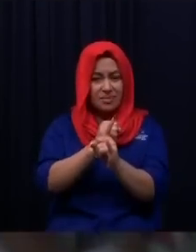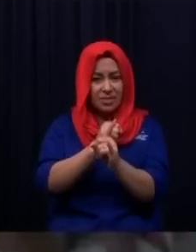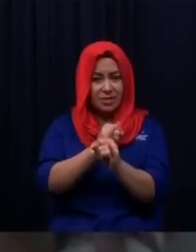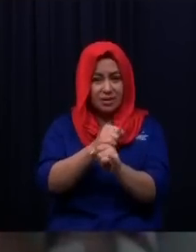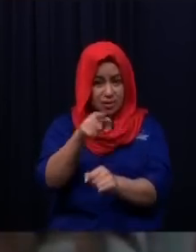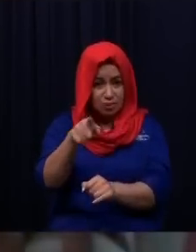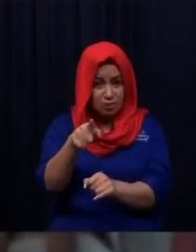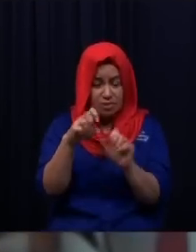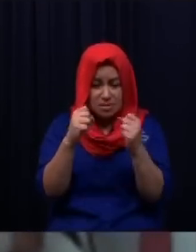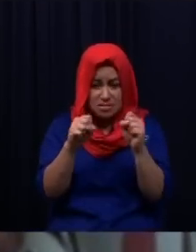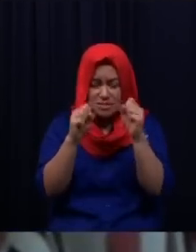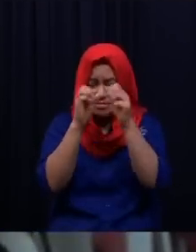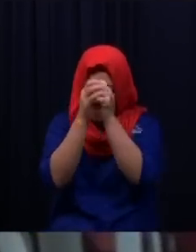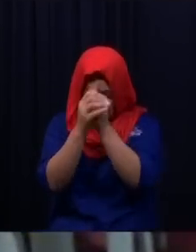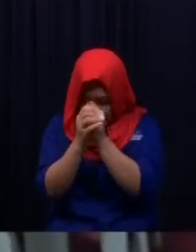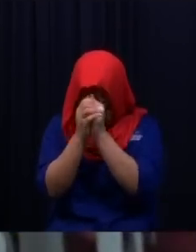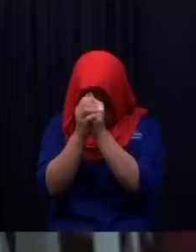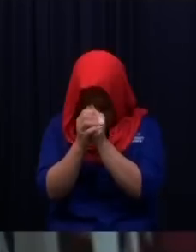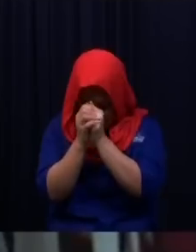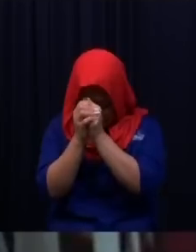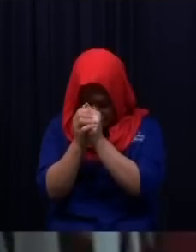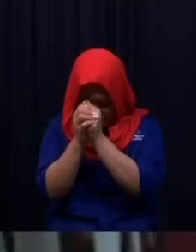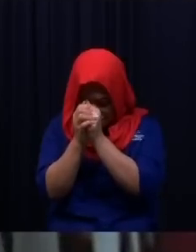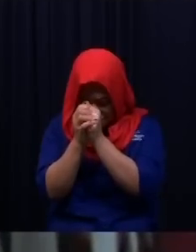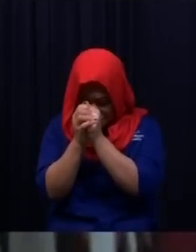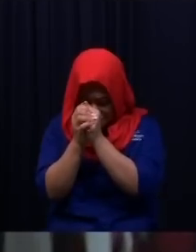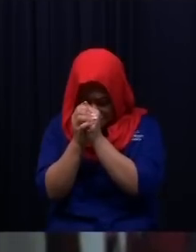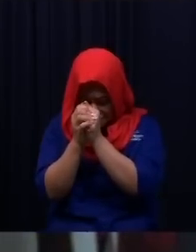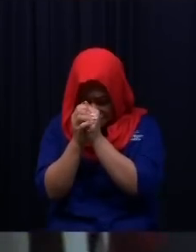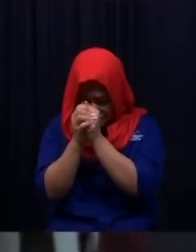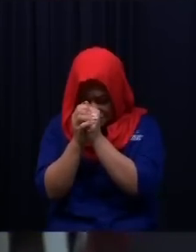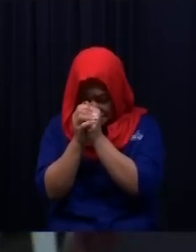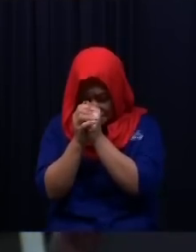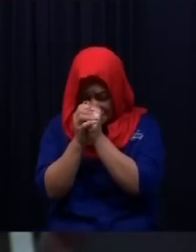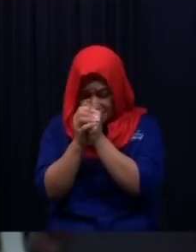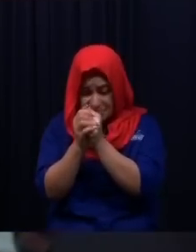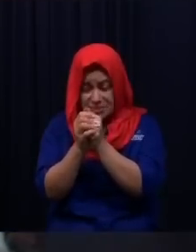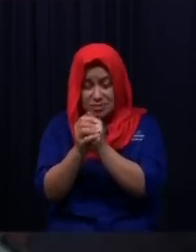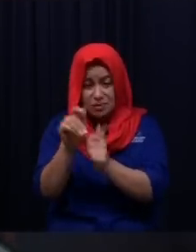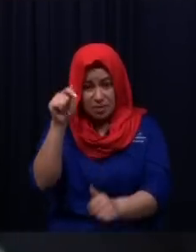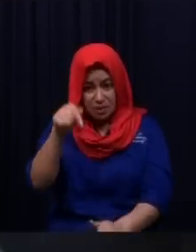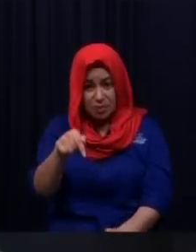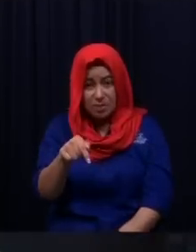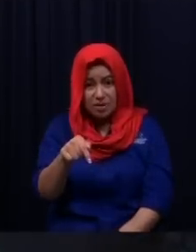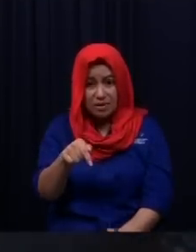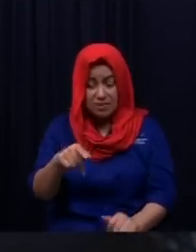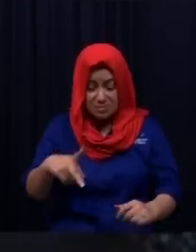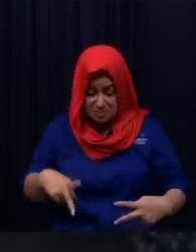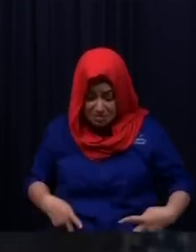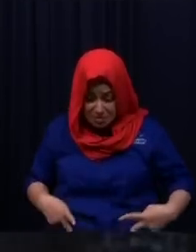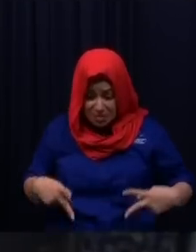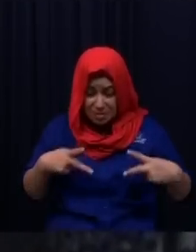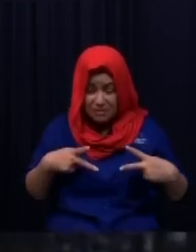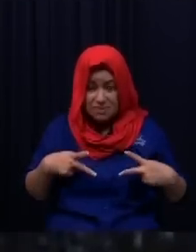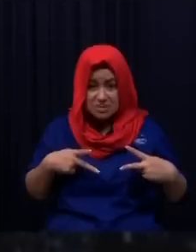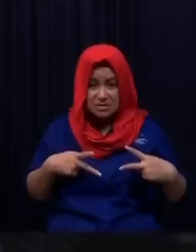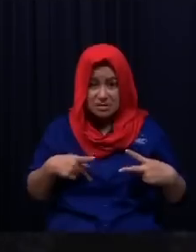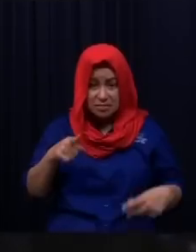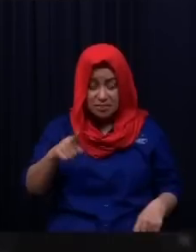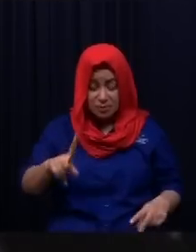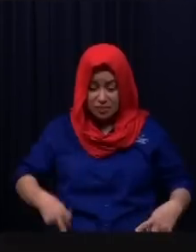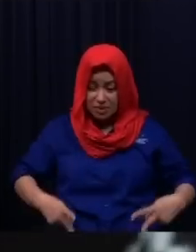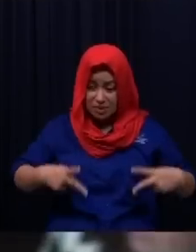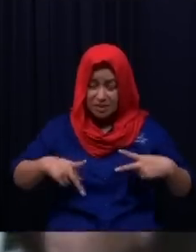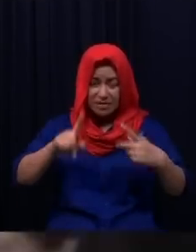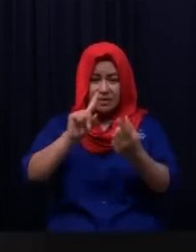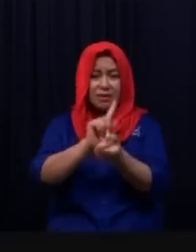esta oración, has pasado de muerte a vida, has salido del reino de las tinieblas a su